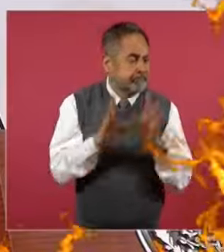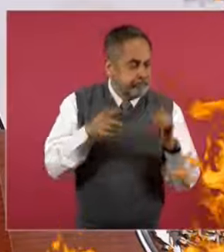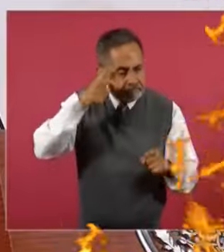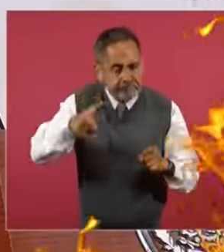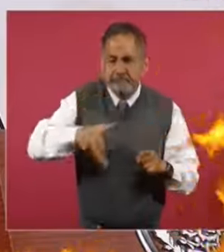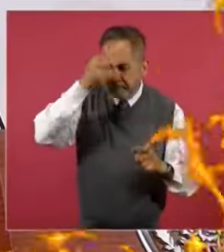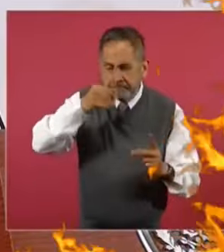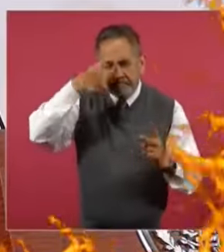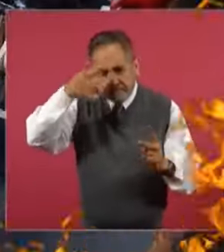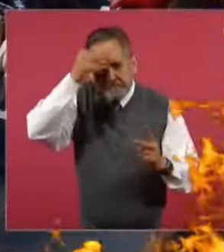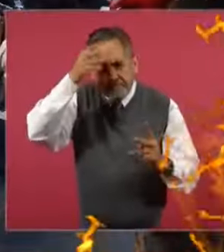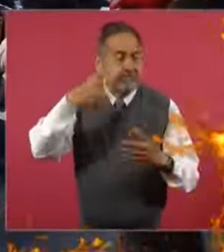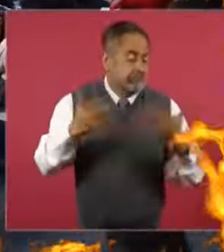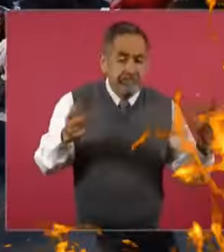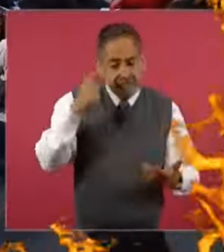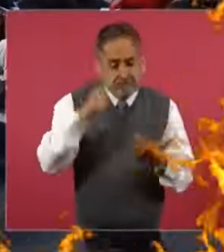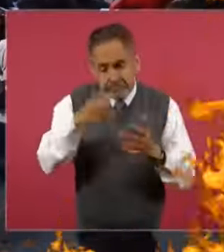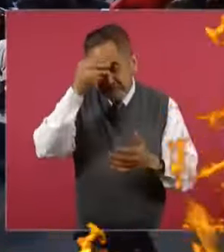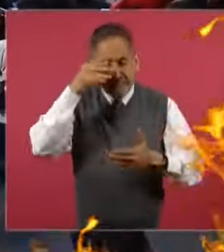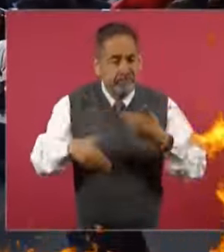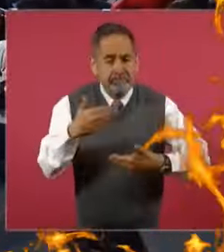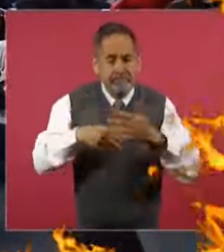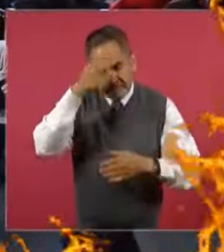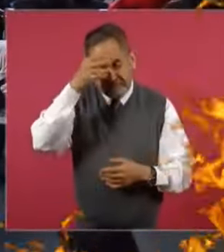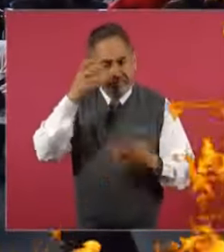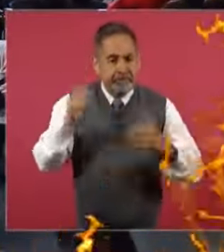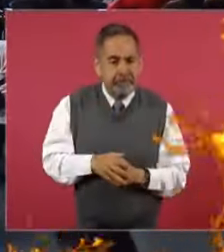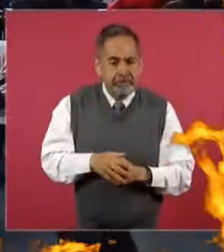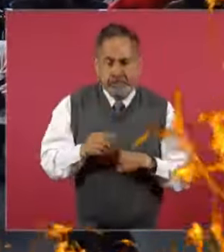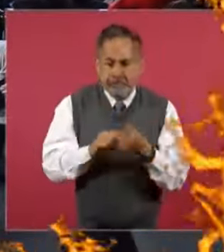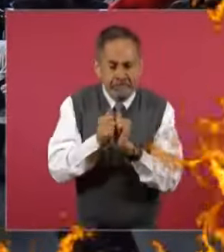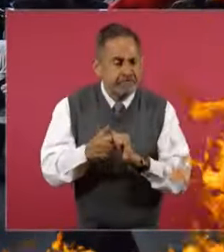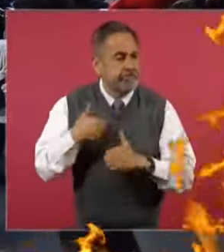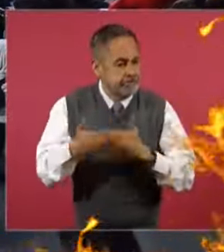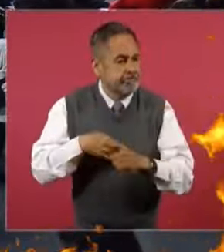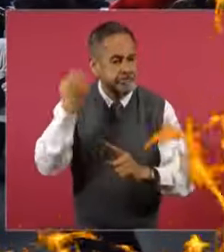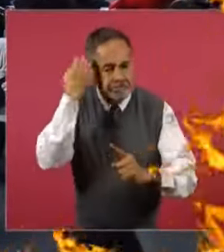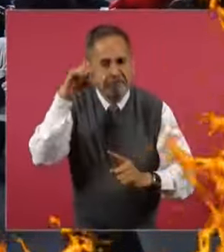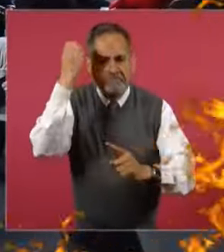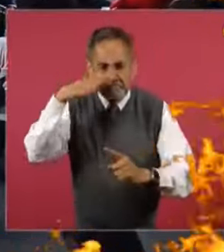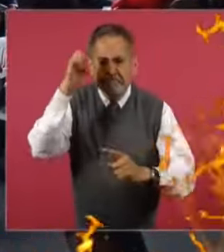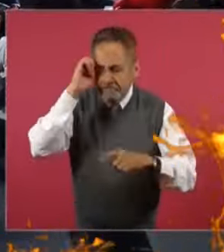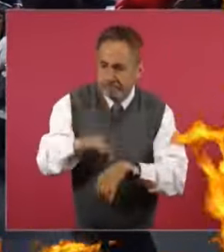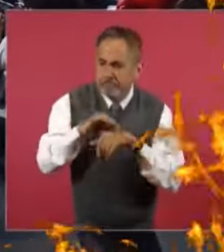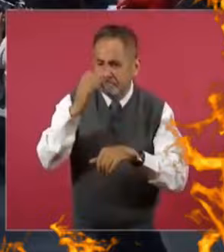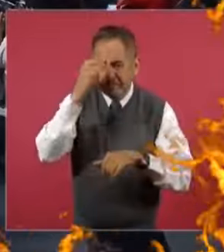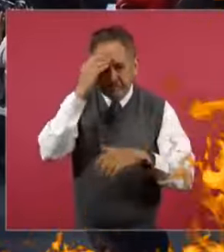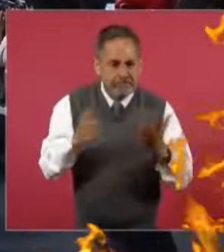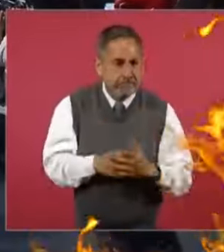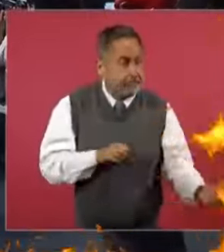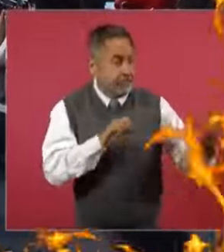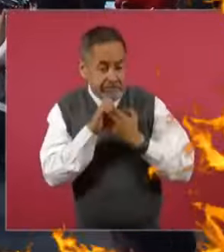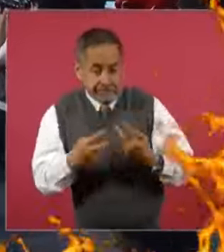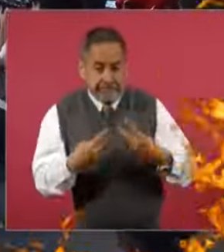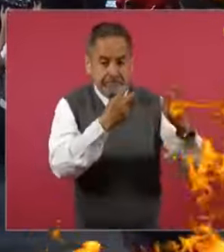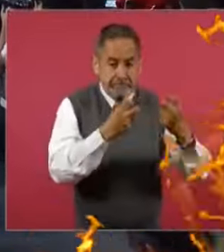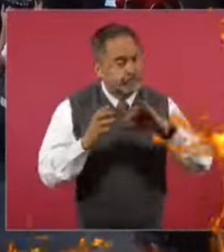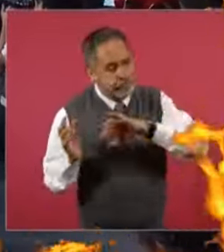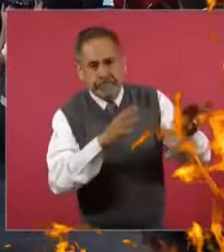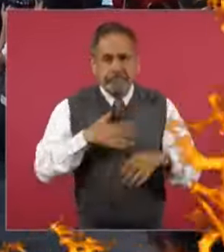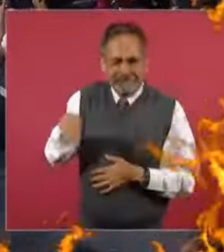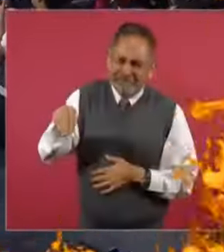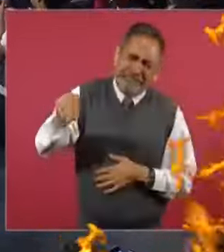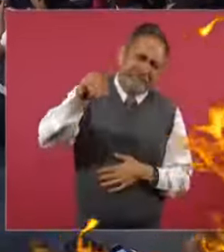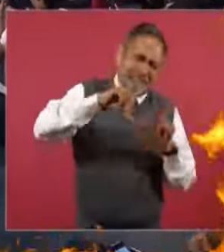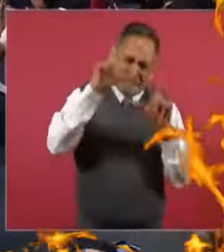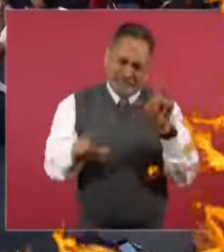la vida. Creo que se va obteniendo más experiencia, nos hacen el fraude. Yo me dedico a recorrer todo el